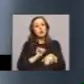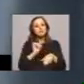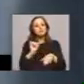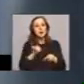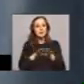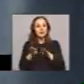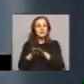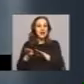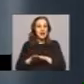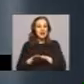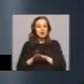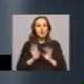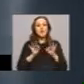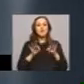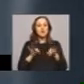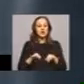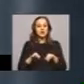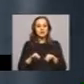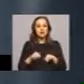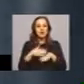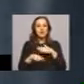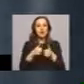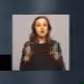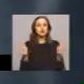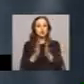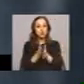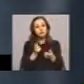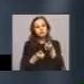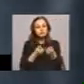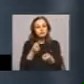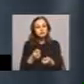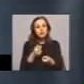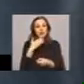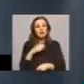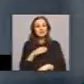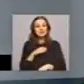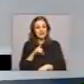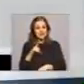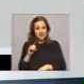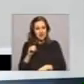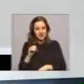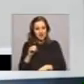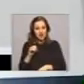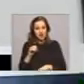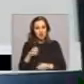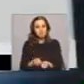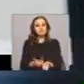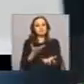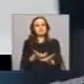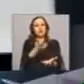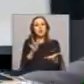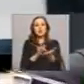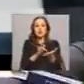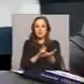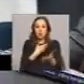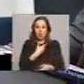época, y al final consigue que todo, por sedimentación, a los 60 años, estalle en el Quijote.